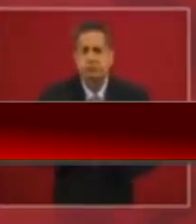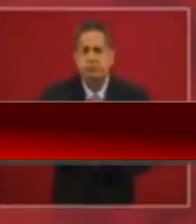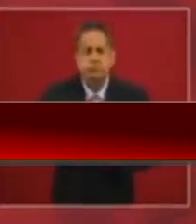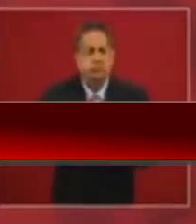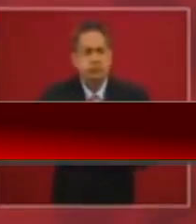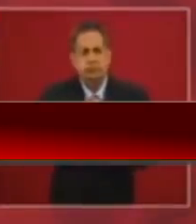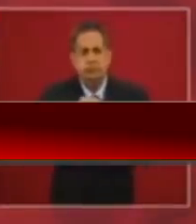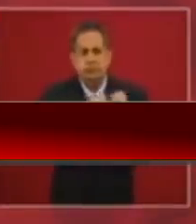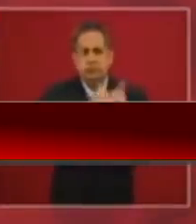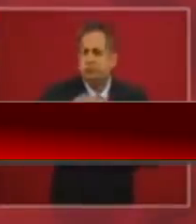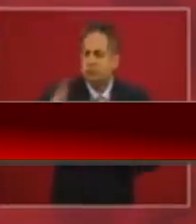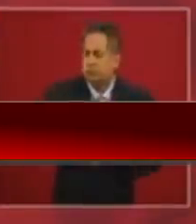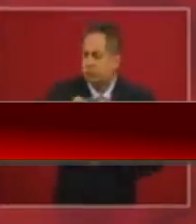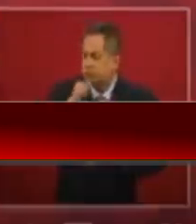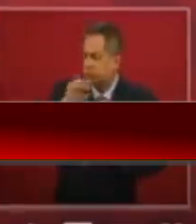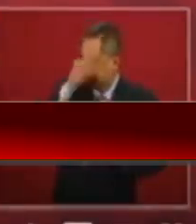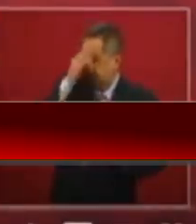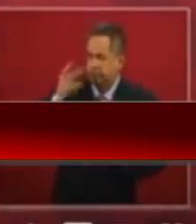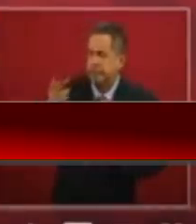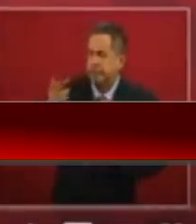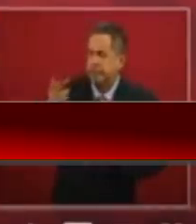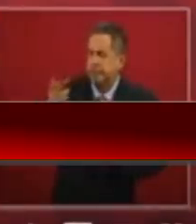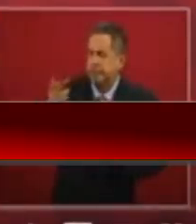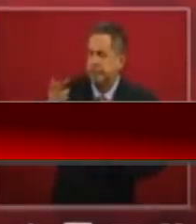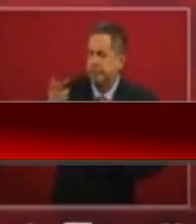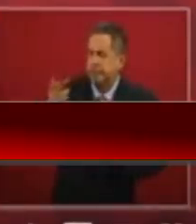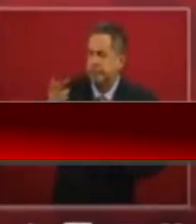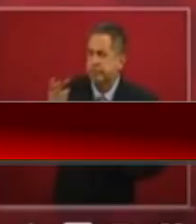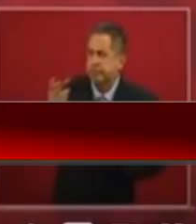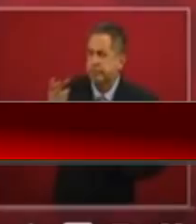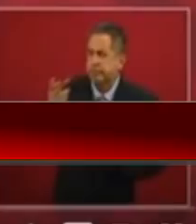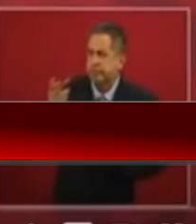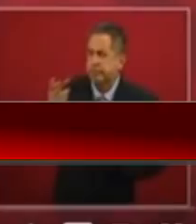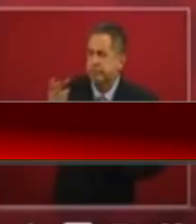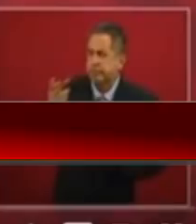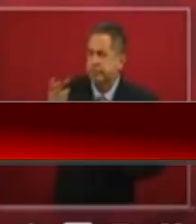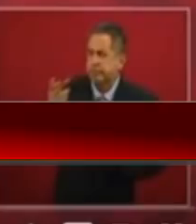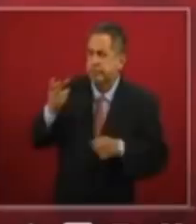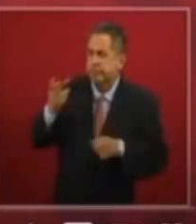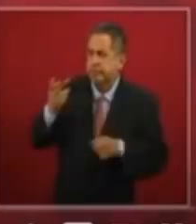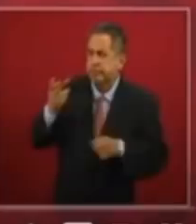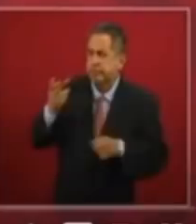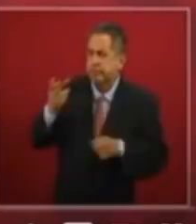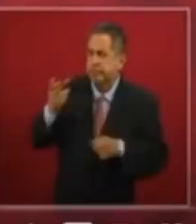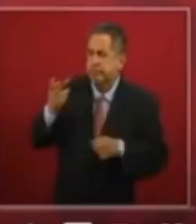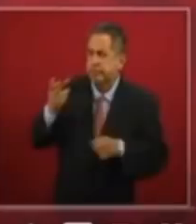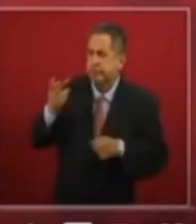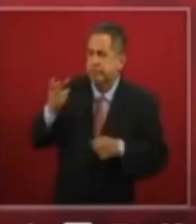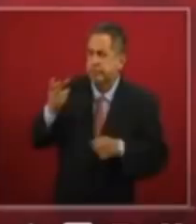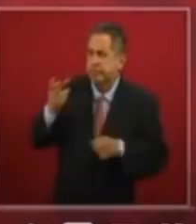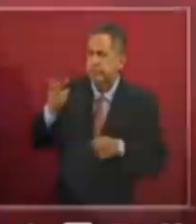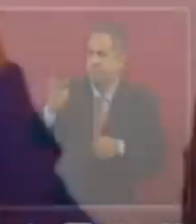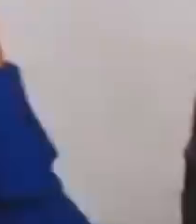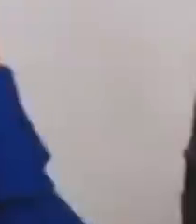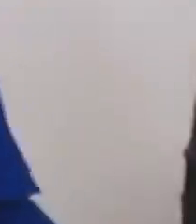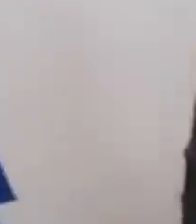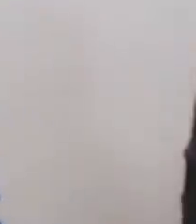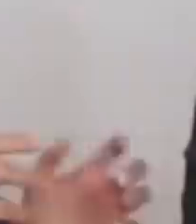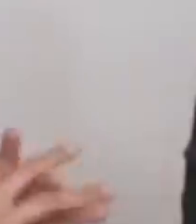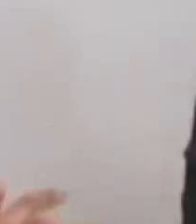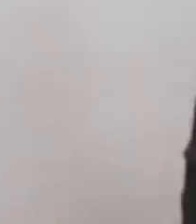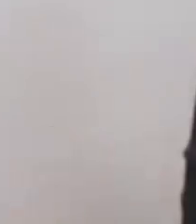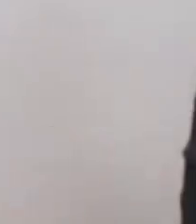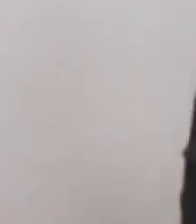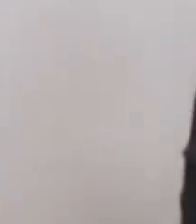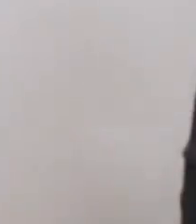acerca de esta organización, pero no sé el estado en que... Ustedes recordarán que este fin de semana realizamos un video